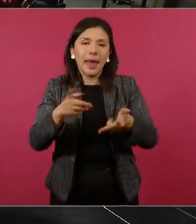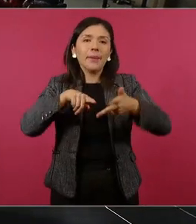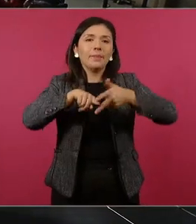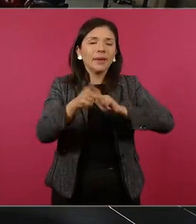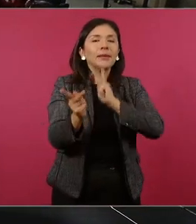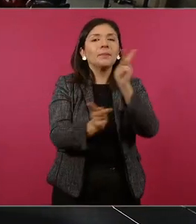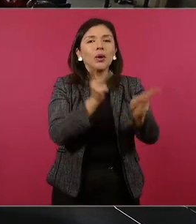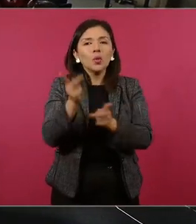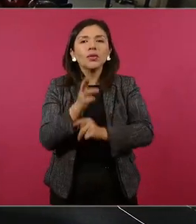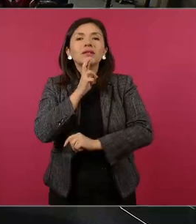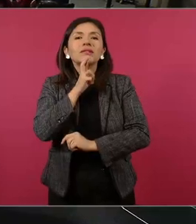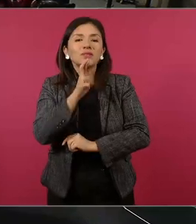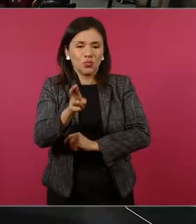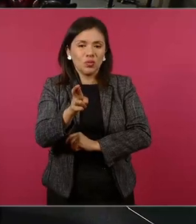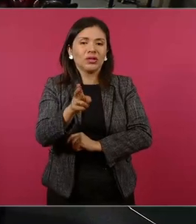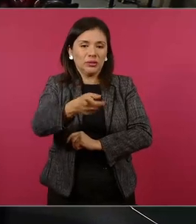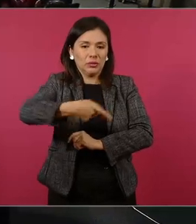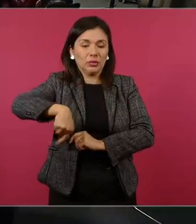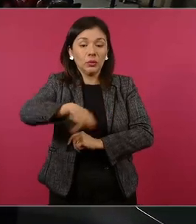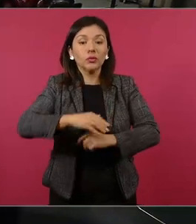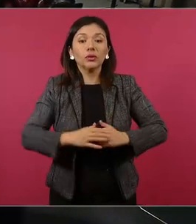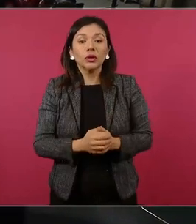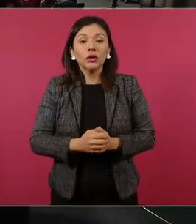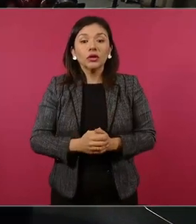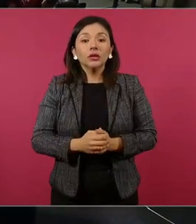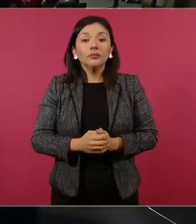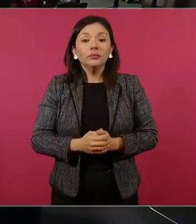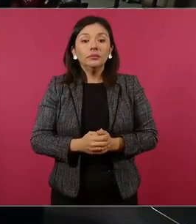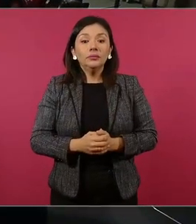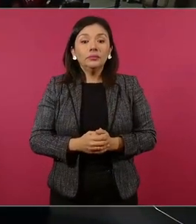y respuestas quiero